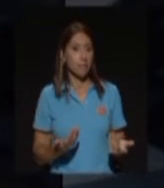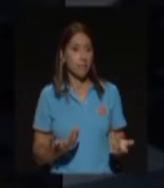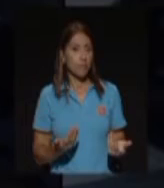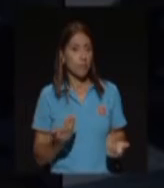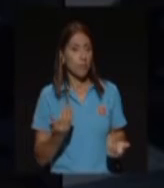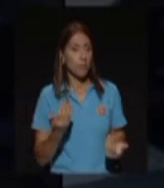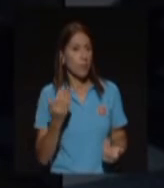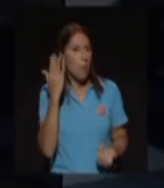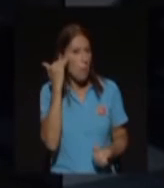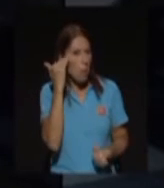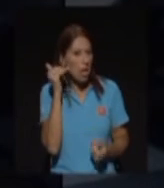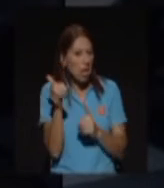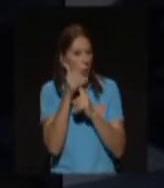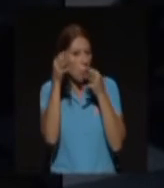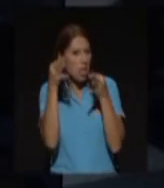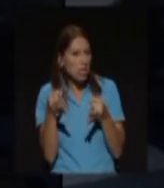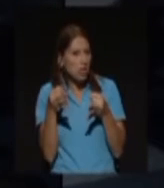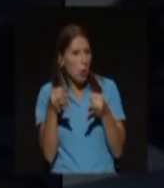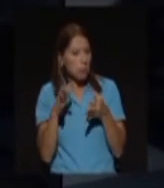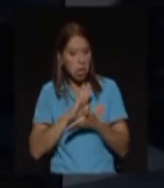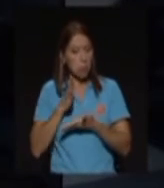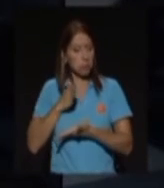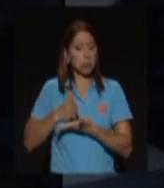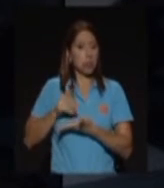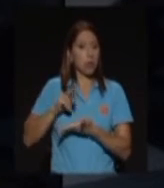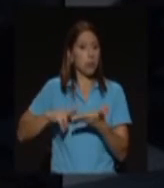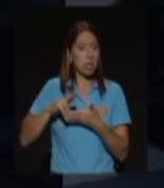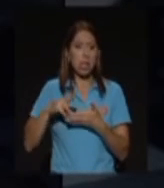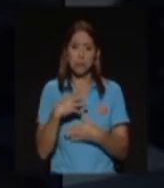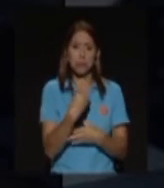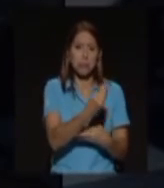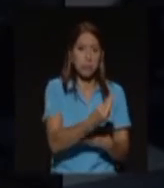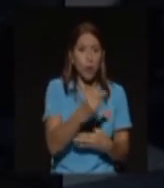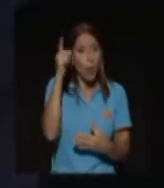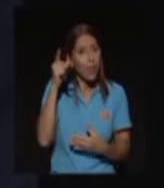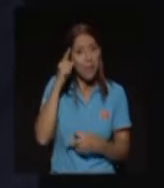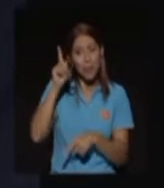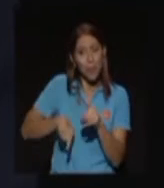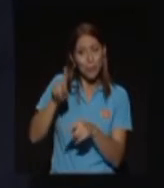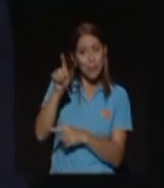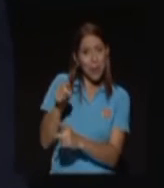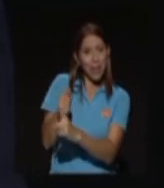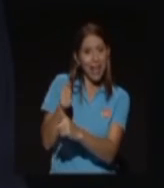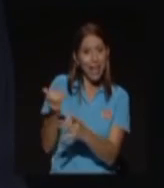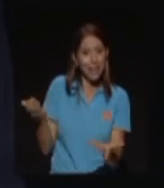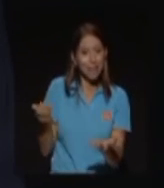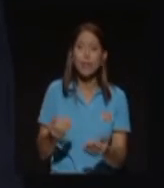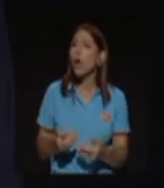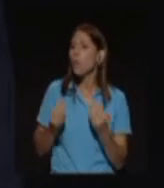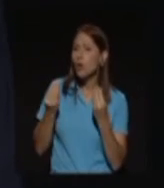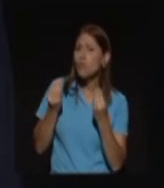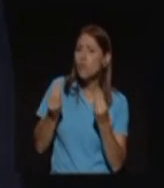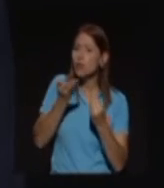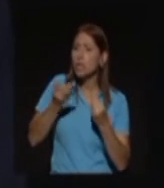¿Por qué habría tomado esa decisión, don Federico? Y obviamente no se lo podemos preguntar a él. Bueno, se ha especulado mucho al